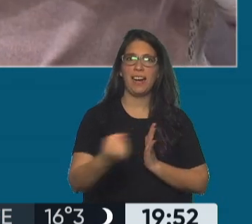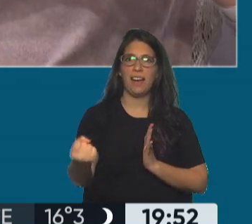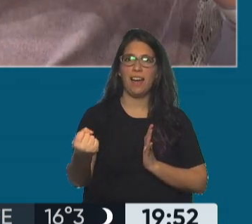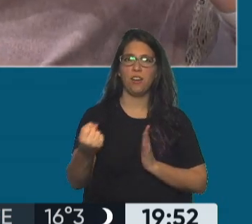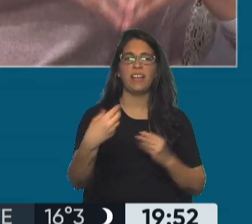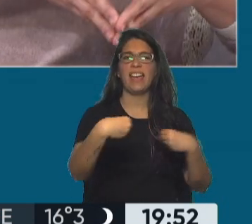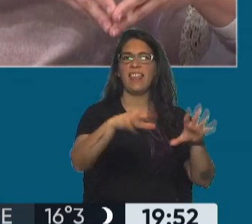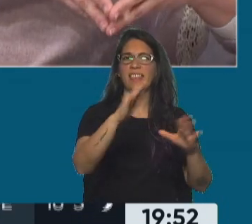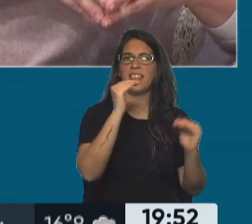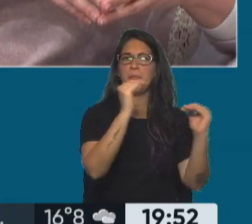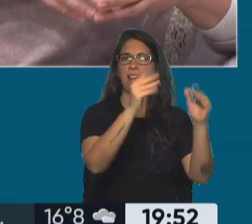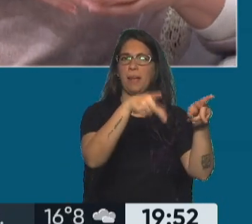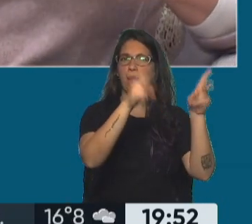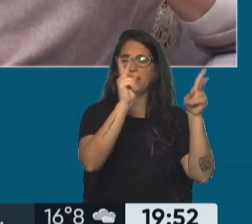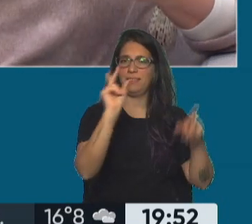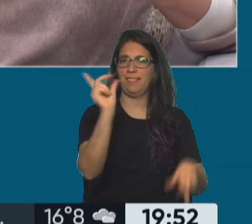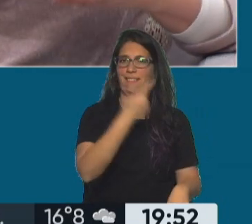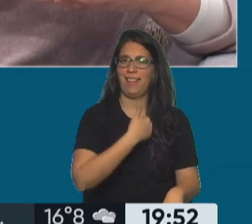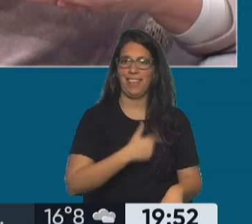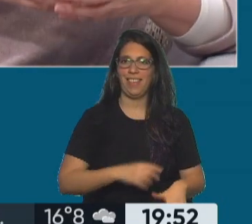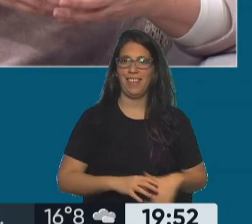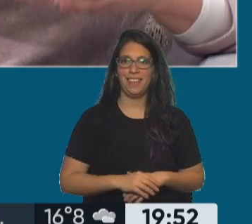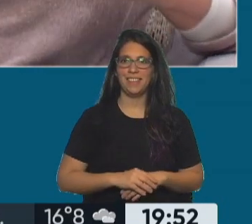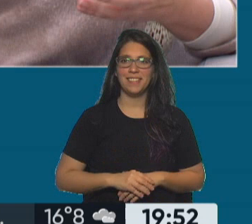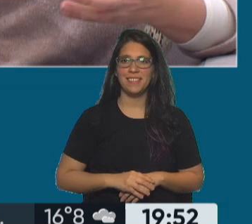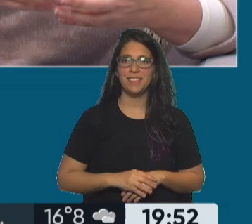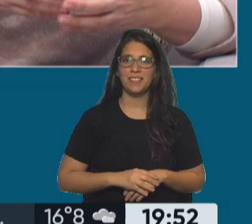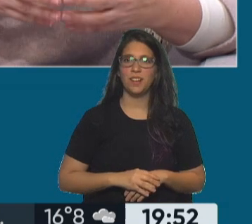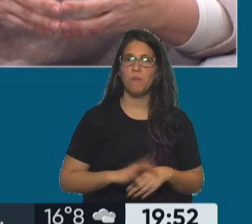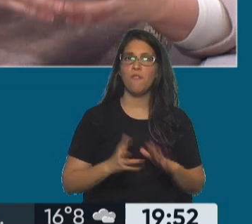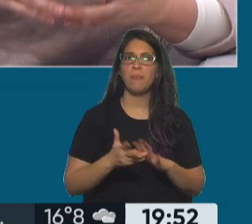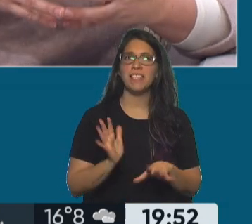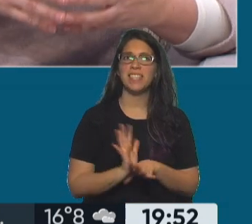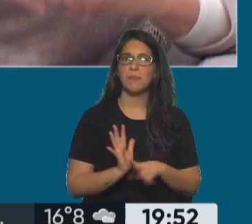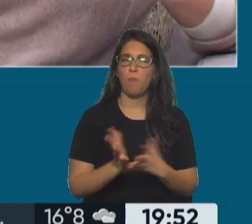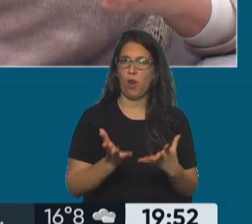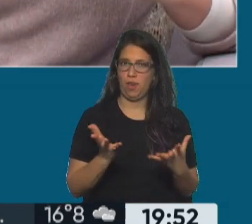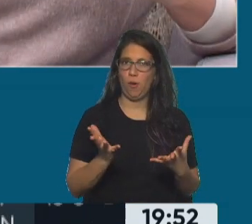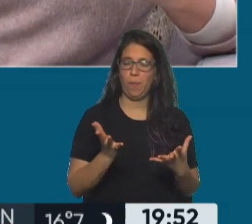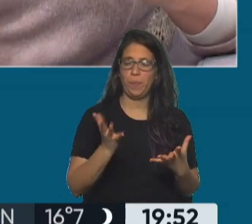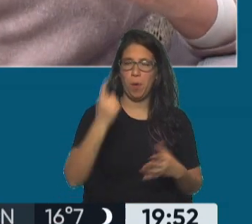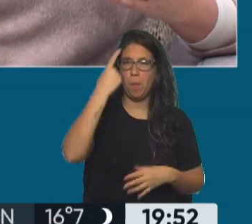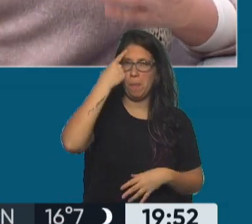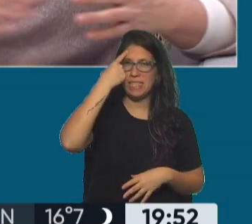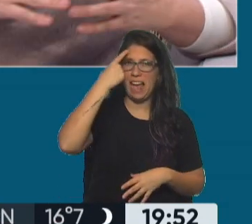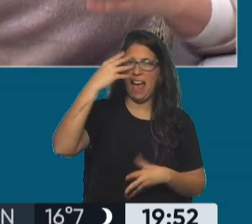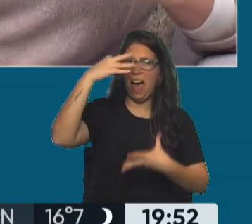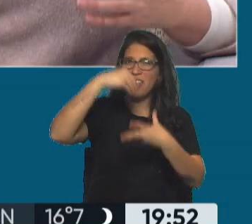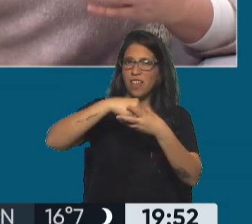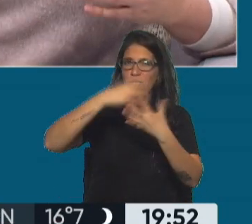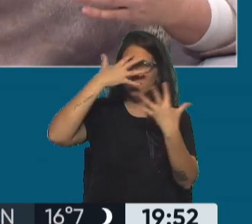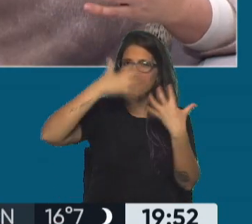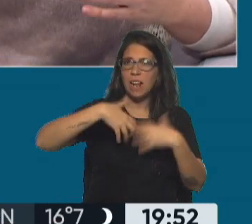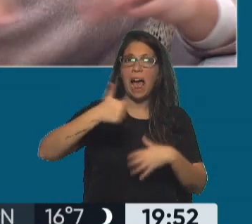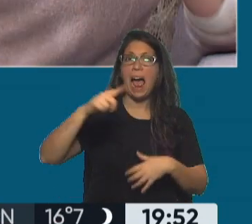con el departamento. No, pero vos pensás, es en términos más simbólicos también, ¿no? Vos pensás la lógica que subyace, ¿no? Digo, bueno,